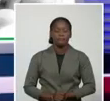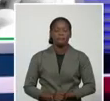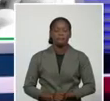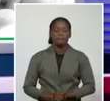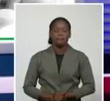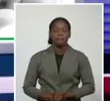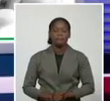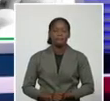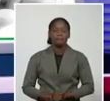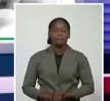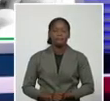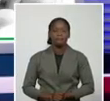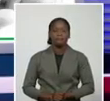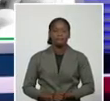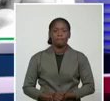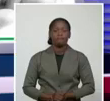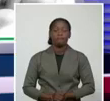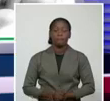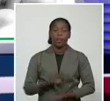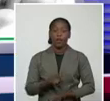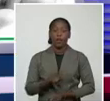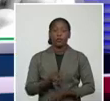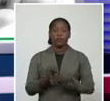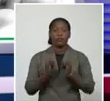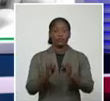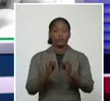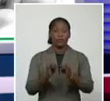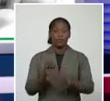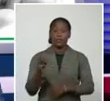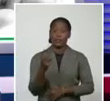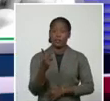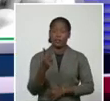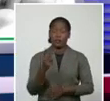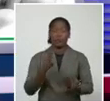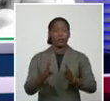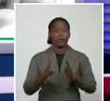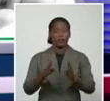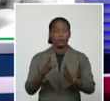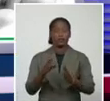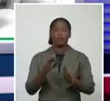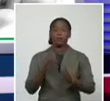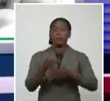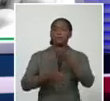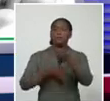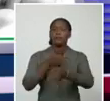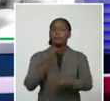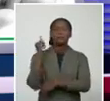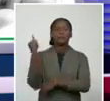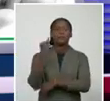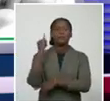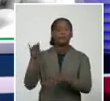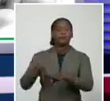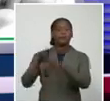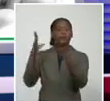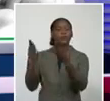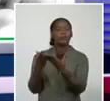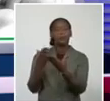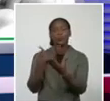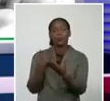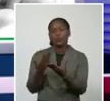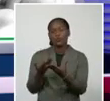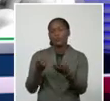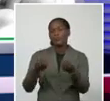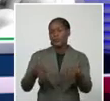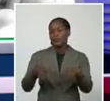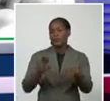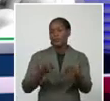Y entramos en el segundo momento, esta vez para conocer cuál es la situación internacional debido al impacto de la COVID-19.